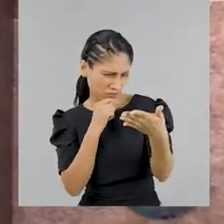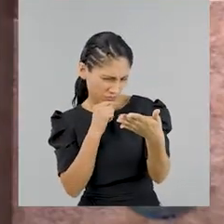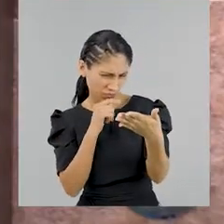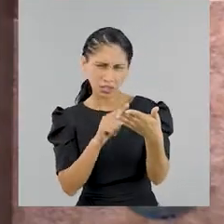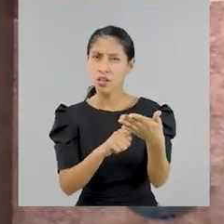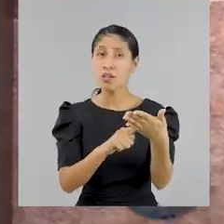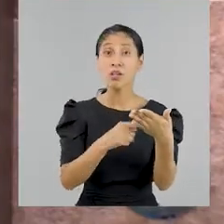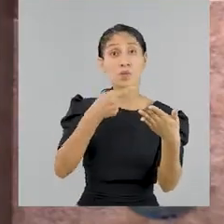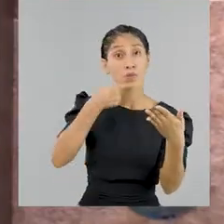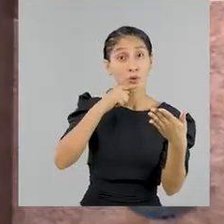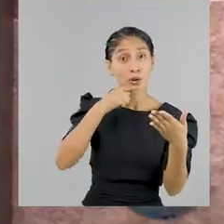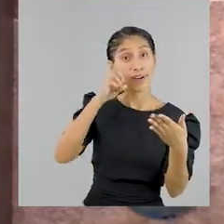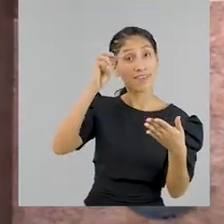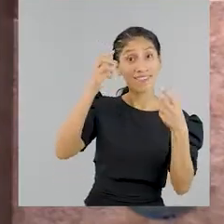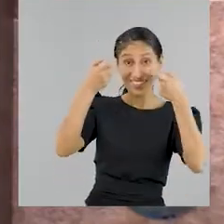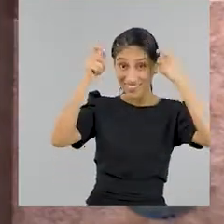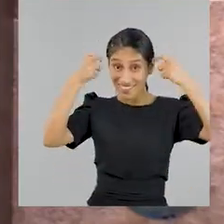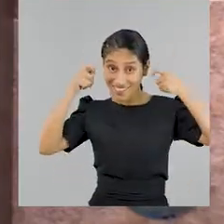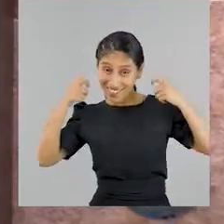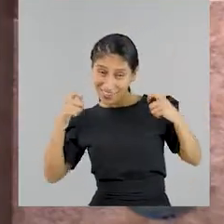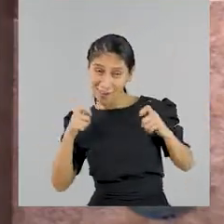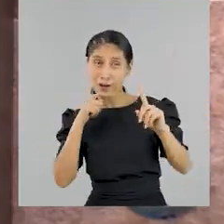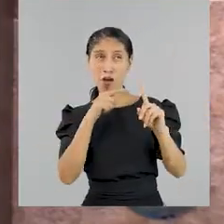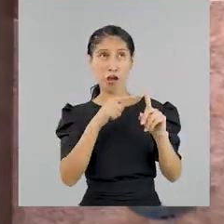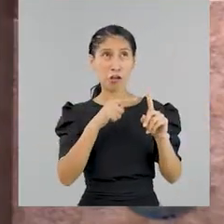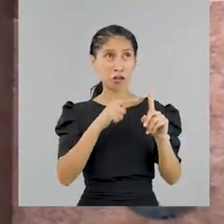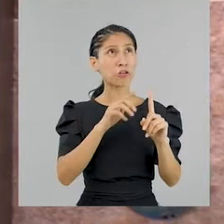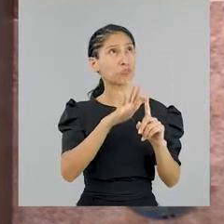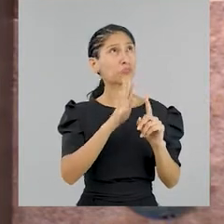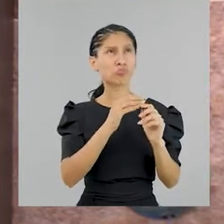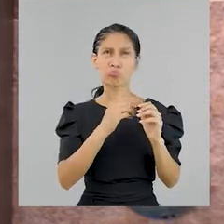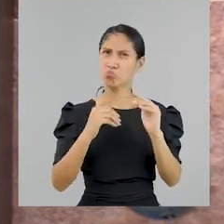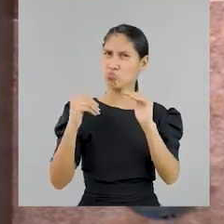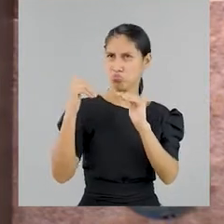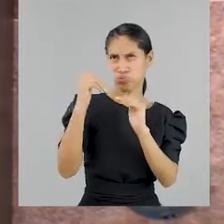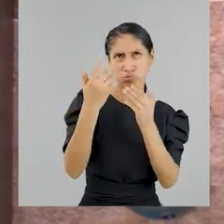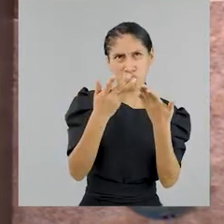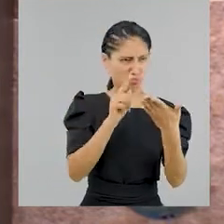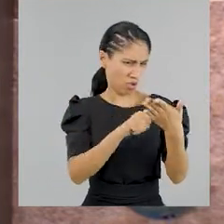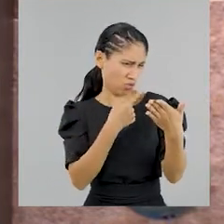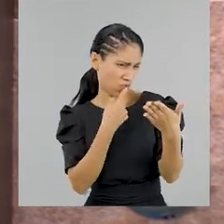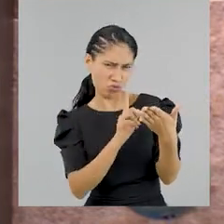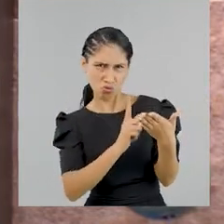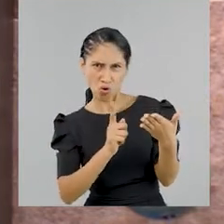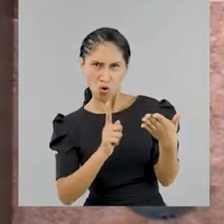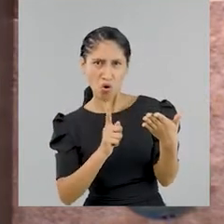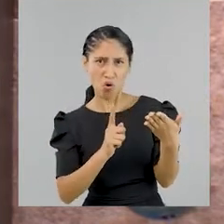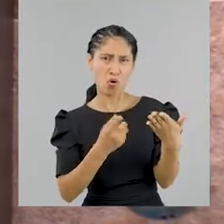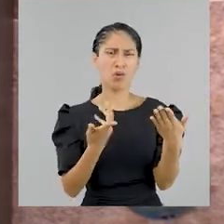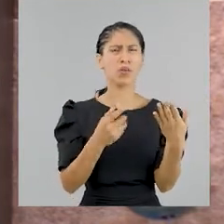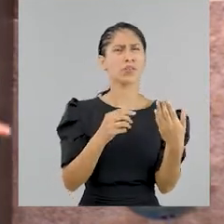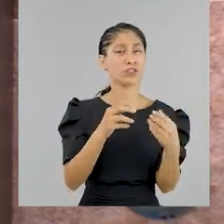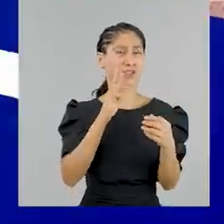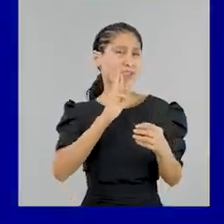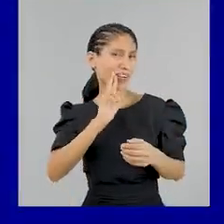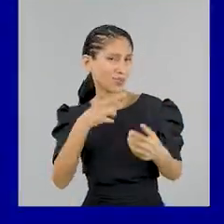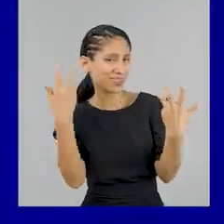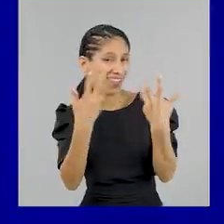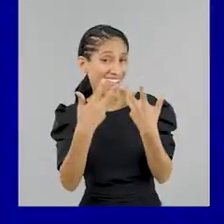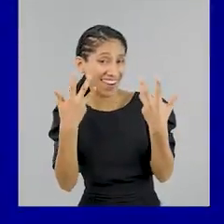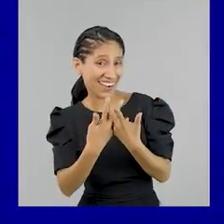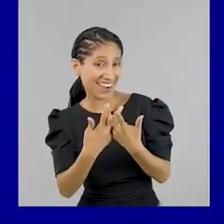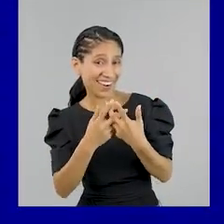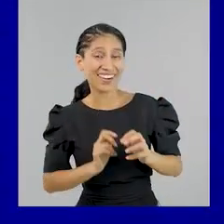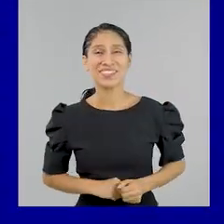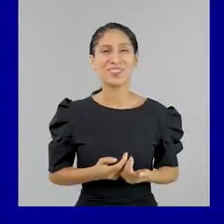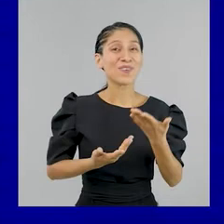donde Micaela Bastidas es la protagonista, pues definitivamente esta no es la intención de la autora. Así que la respuesta correcta